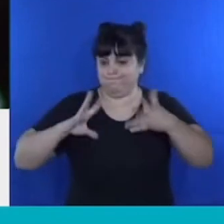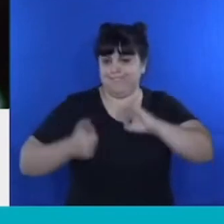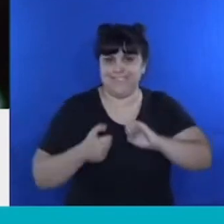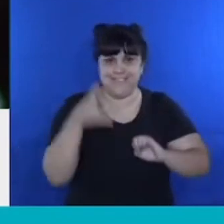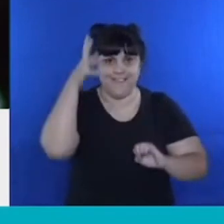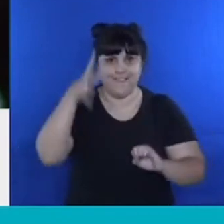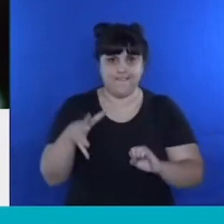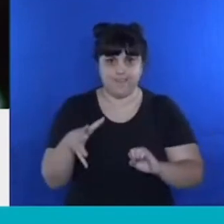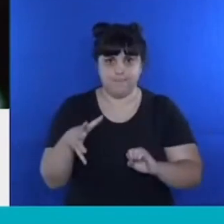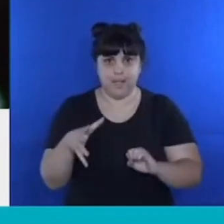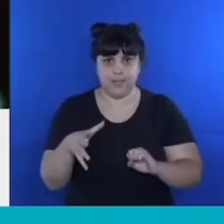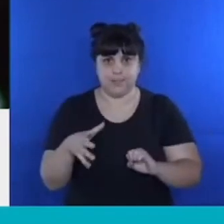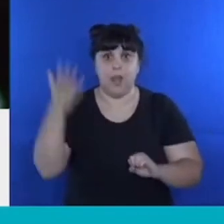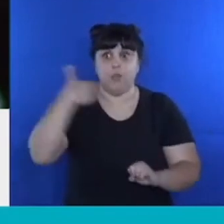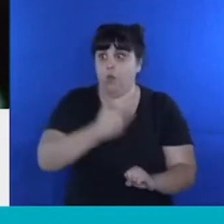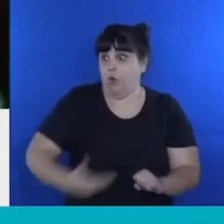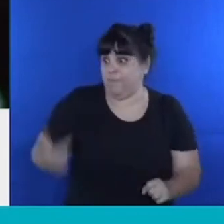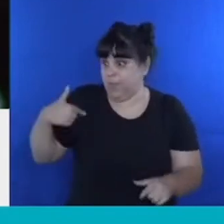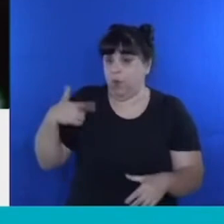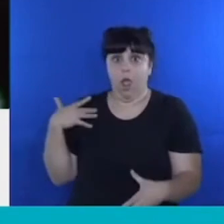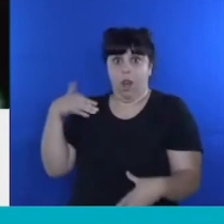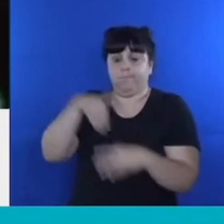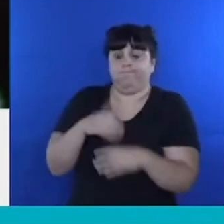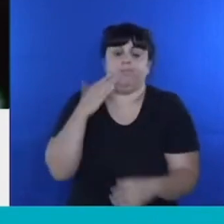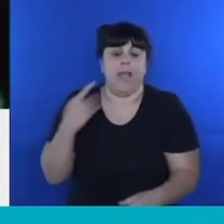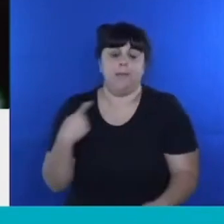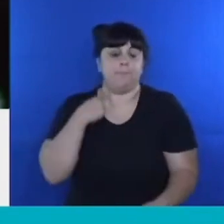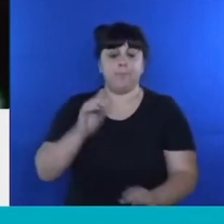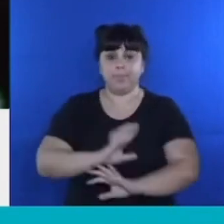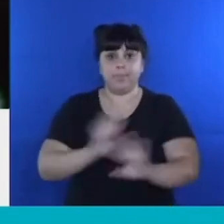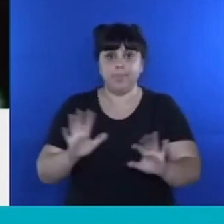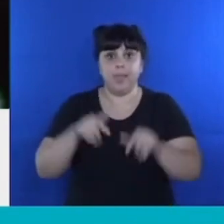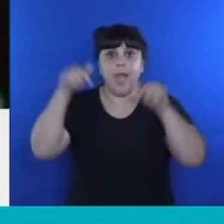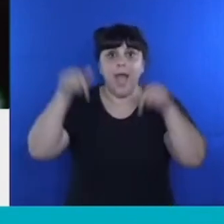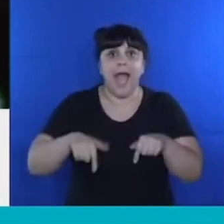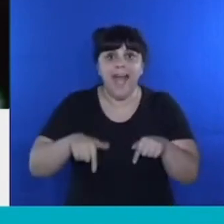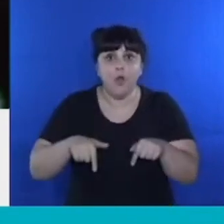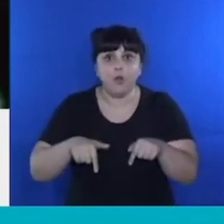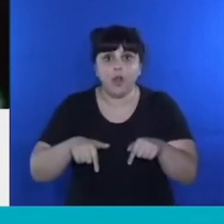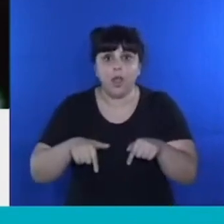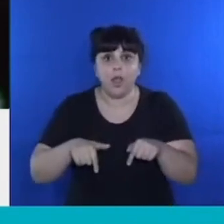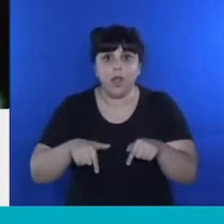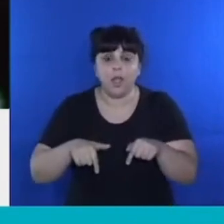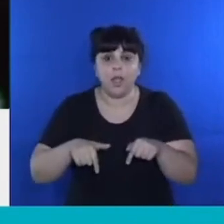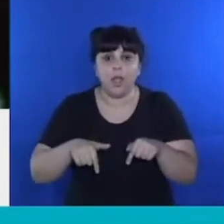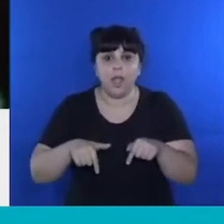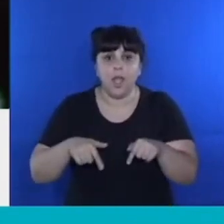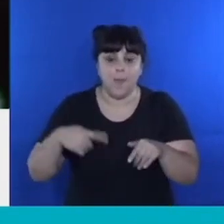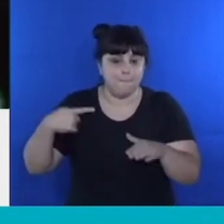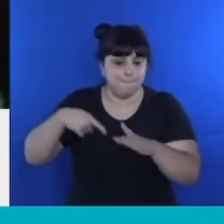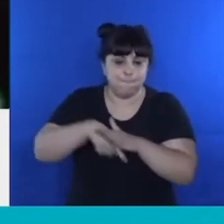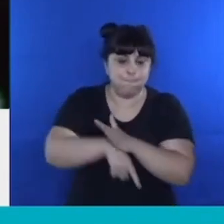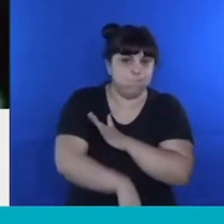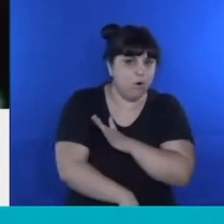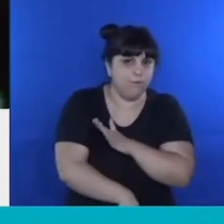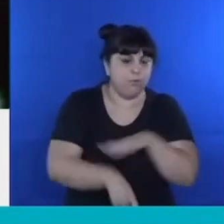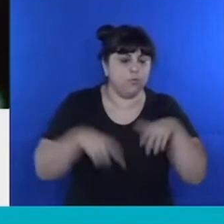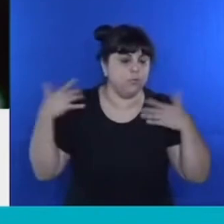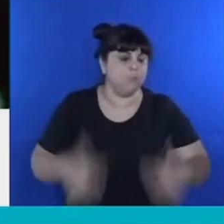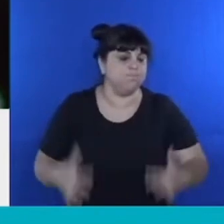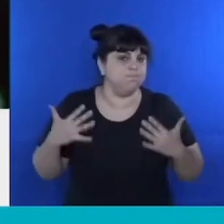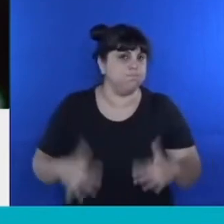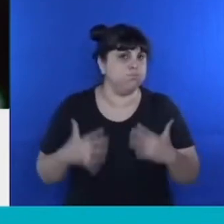los diferentes gobiernos nos han metido, pero que ahora presenta una profundización muy